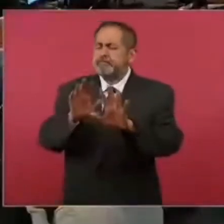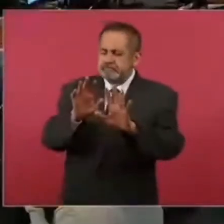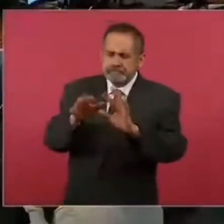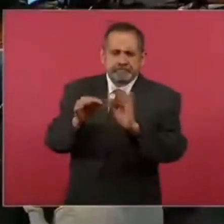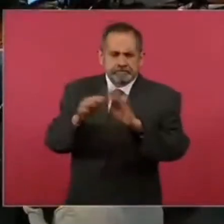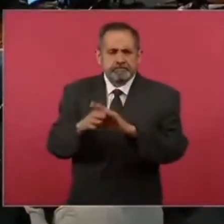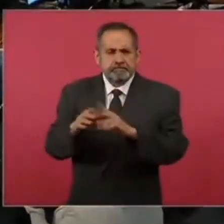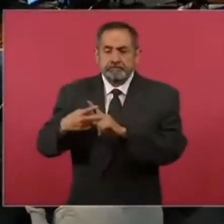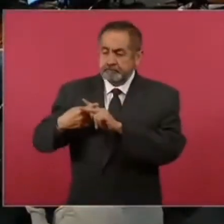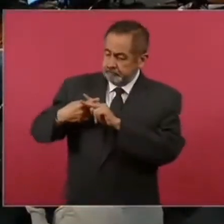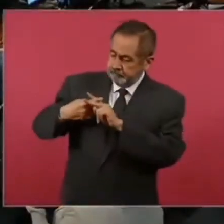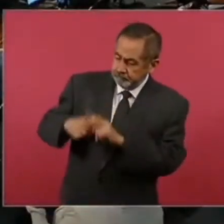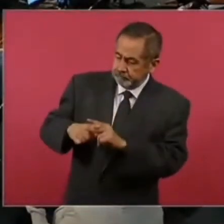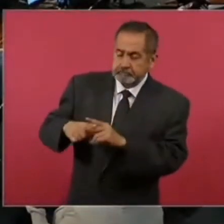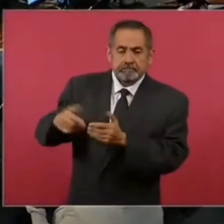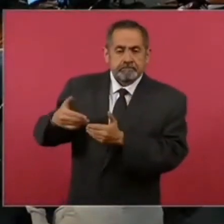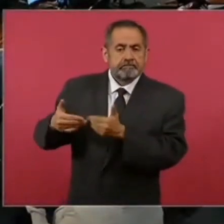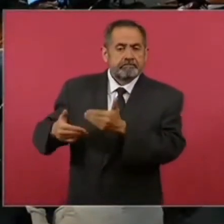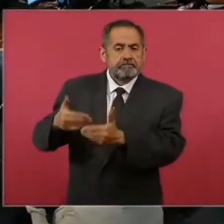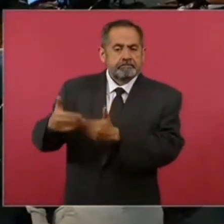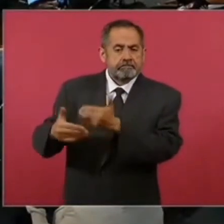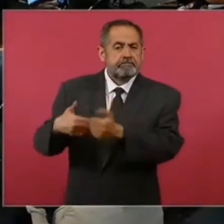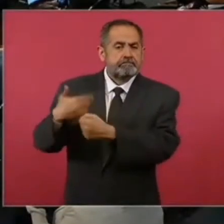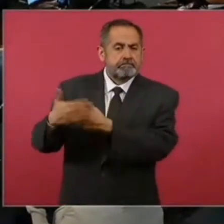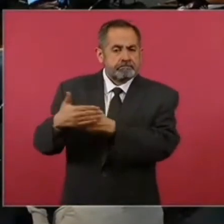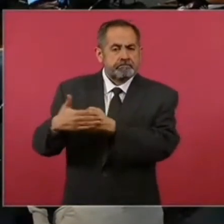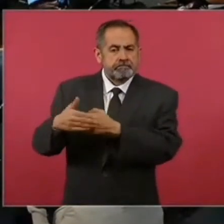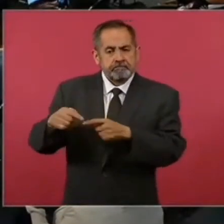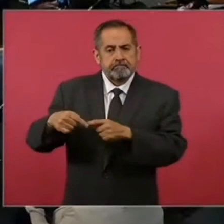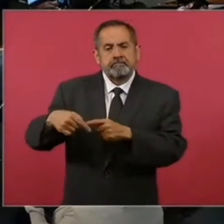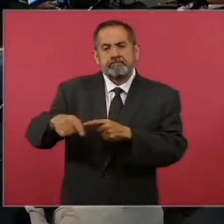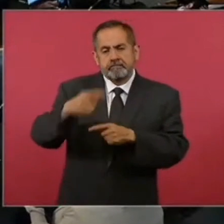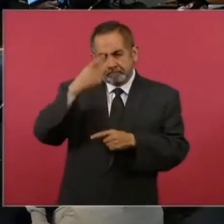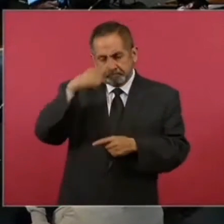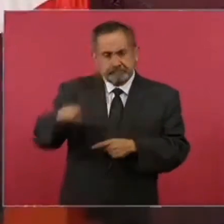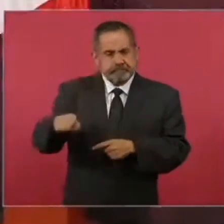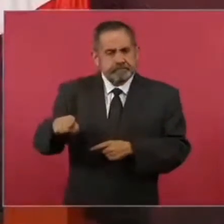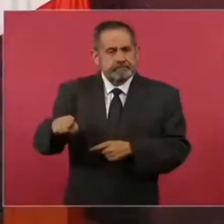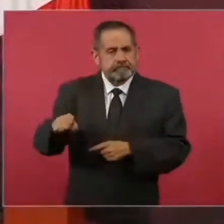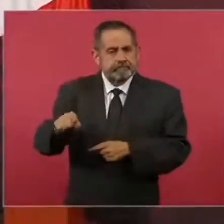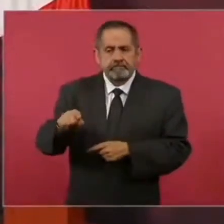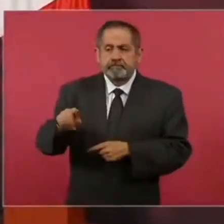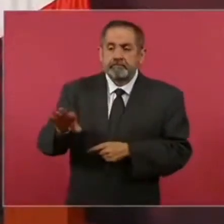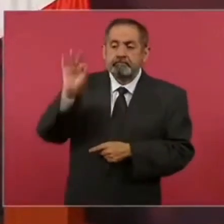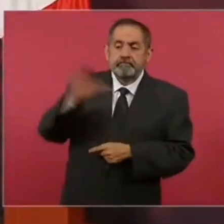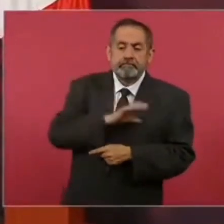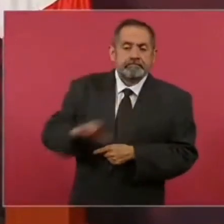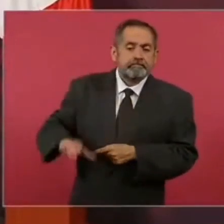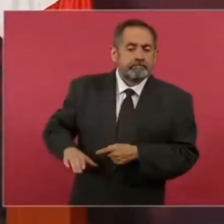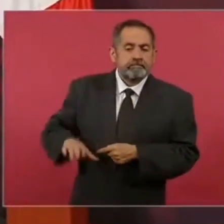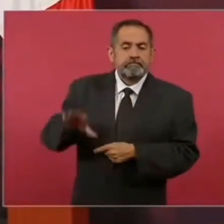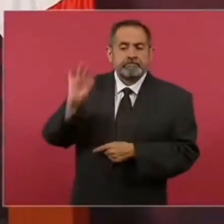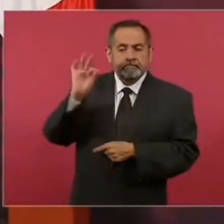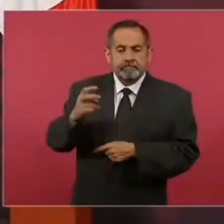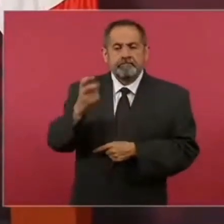entonces ya inició este proceso y a eso se